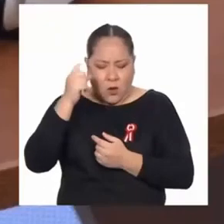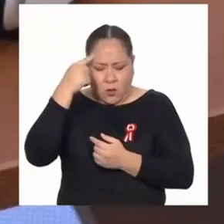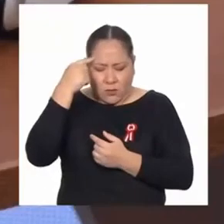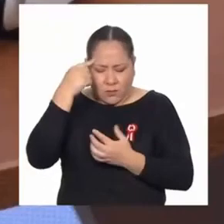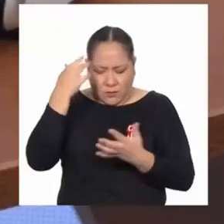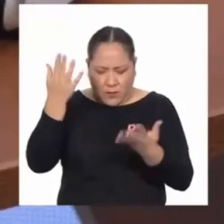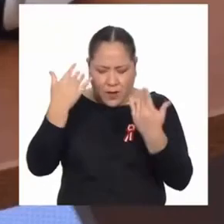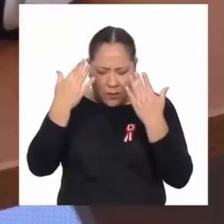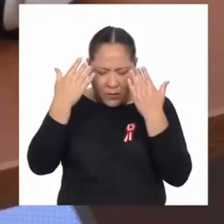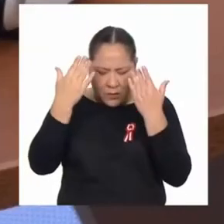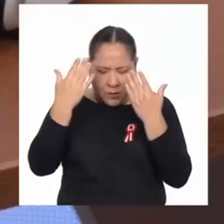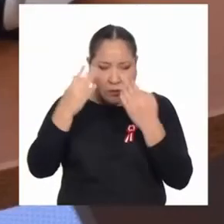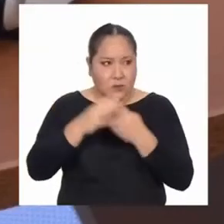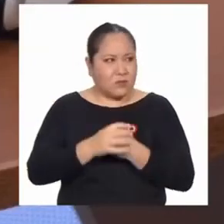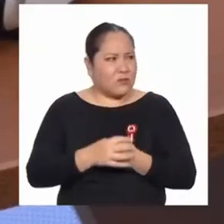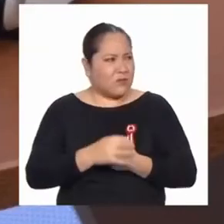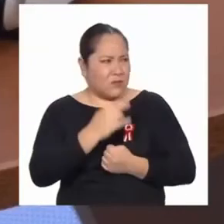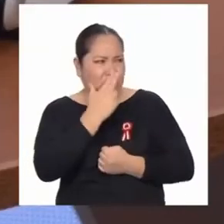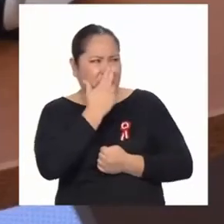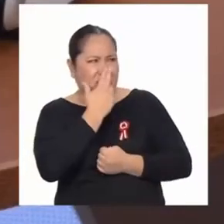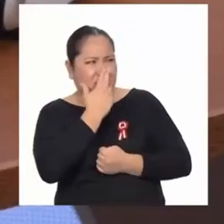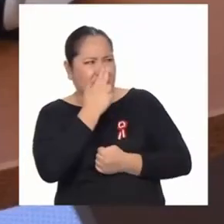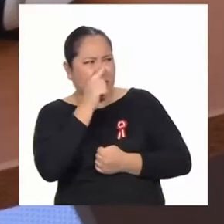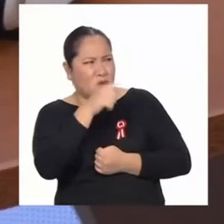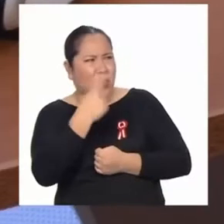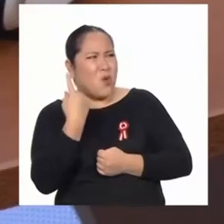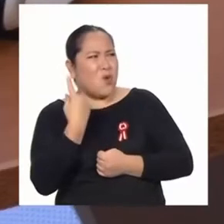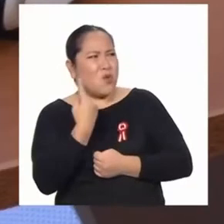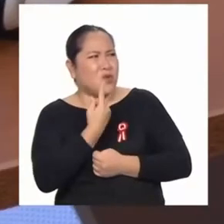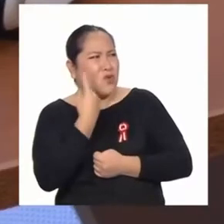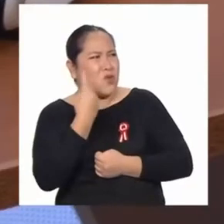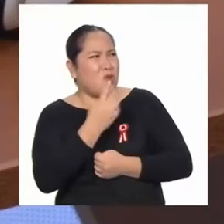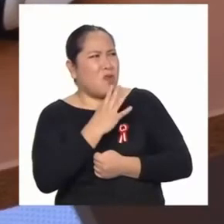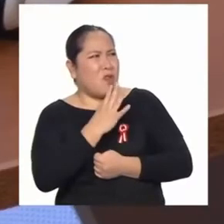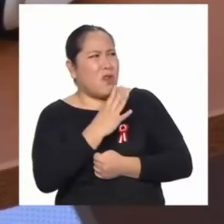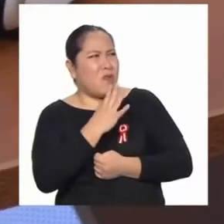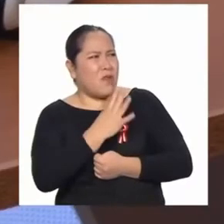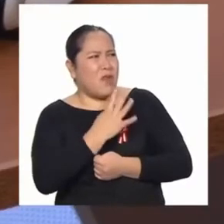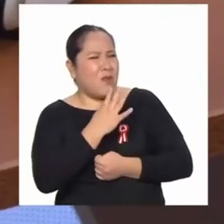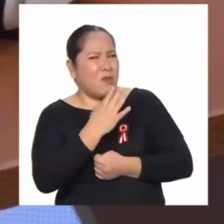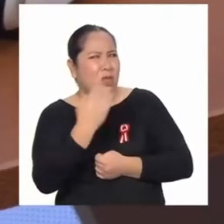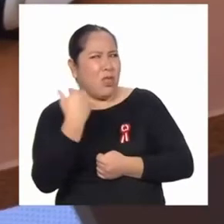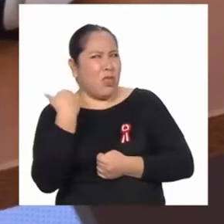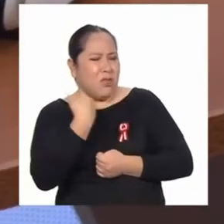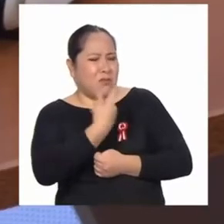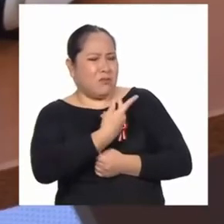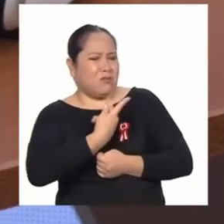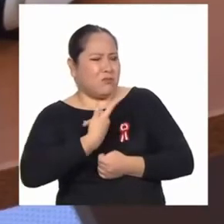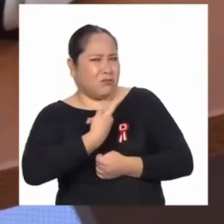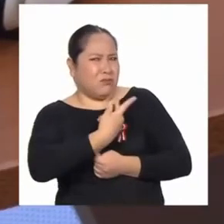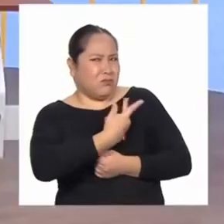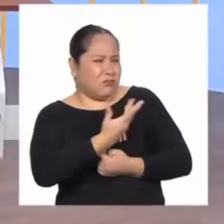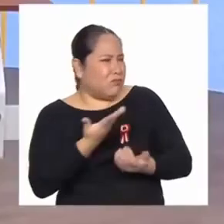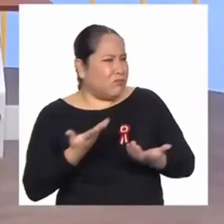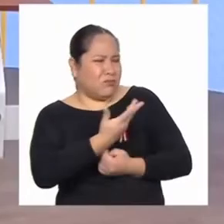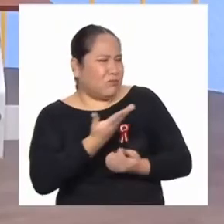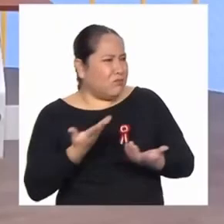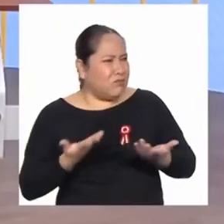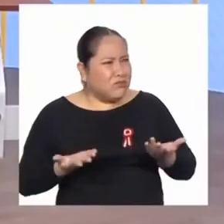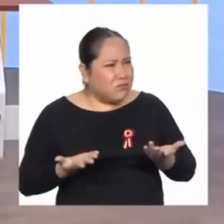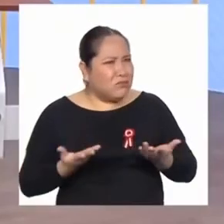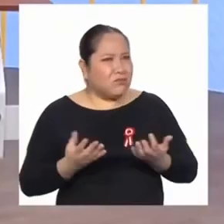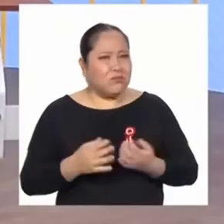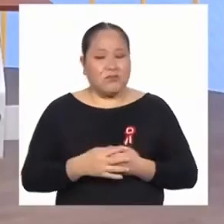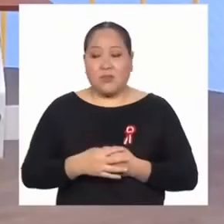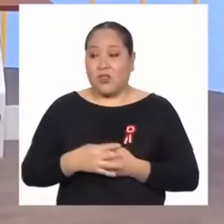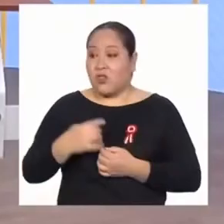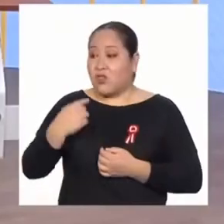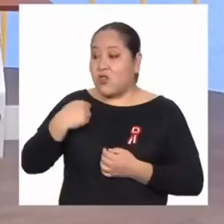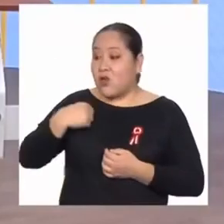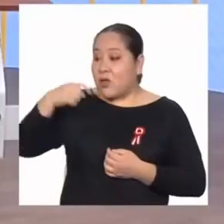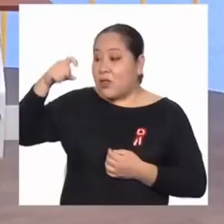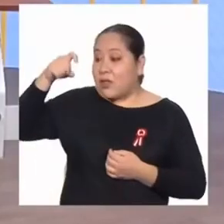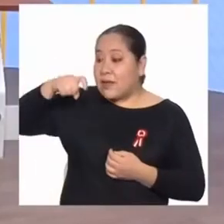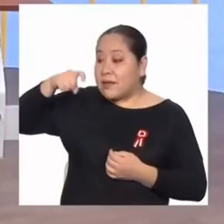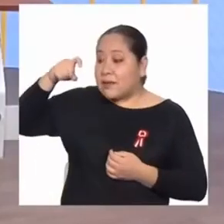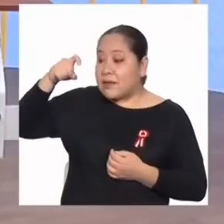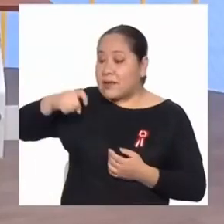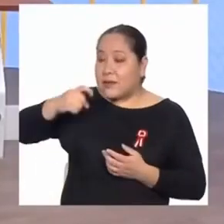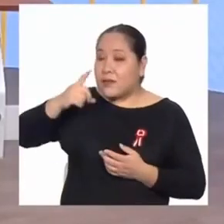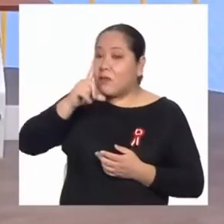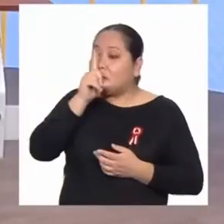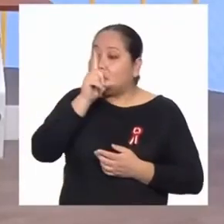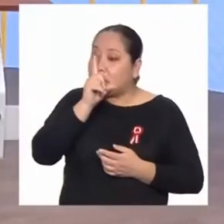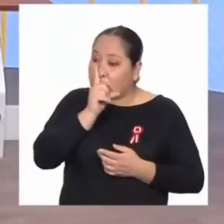qué raro estás hablando solo sin recurrir a la interacción necesito